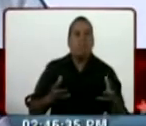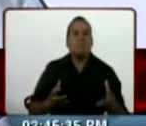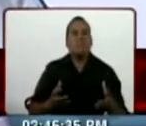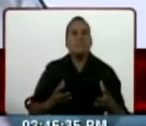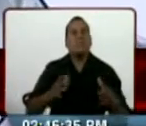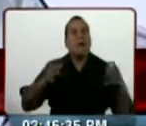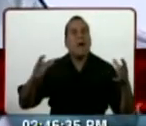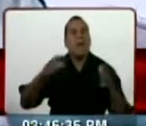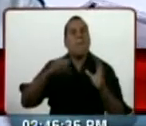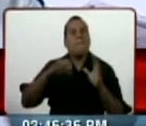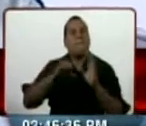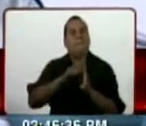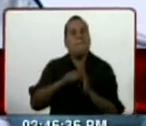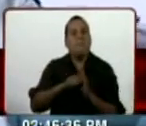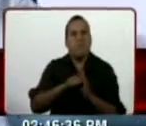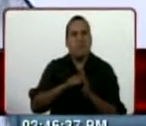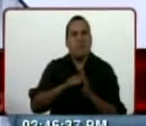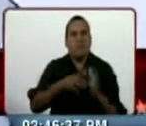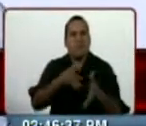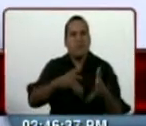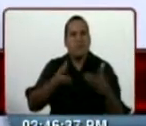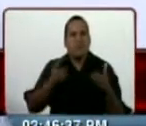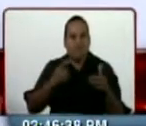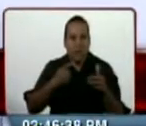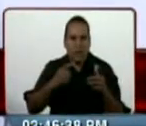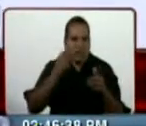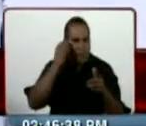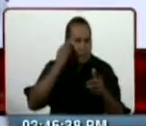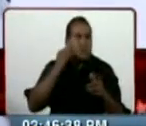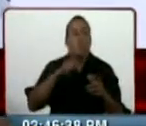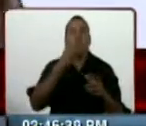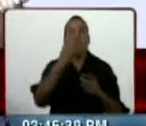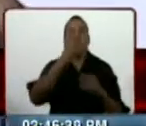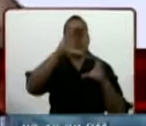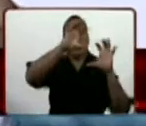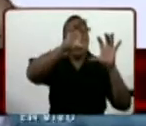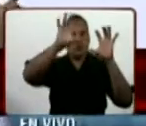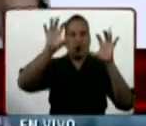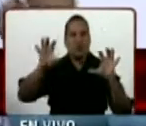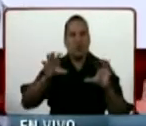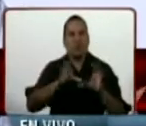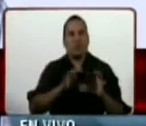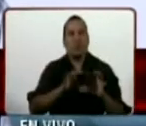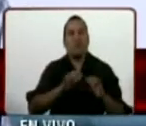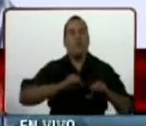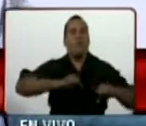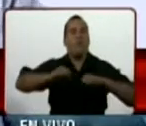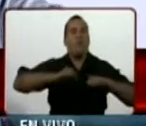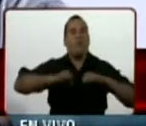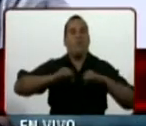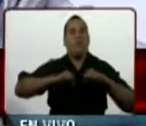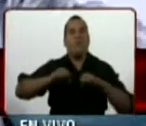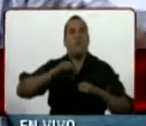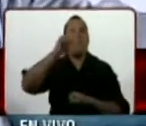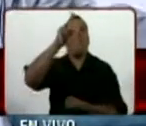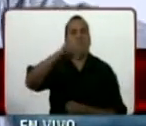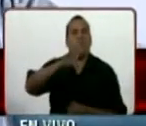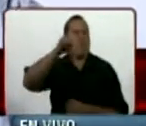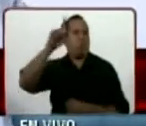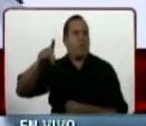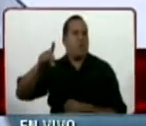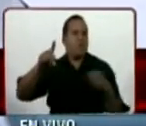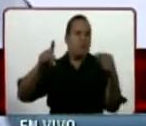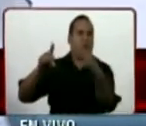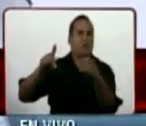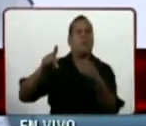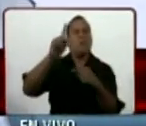tiene, pudiéramos, dos estructuras. El Consejo de Movimientos Sociales, donde están todos los movimientos sociales del